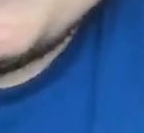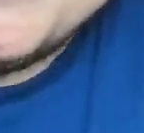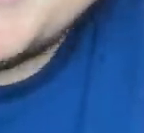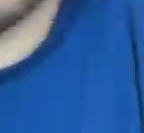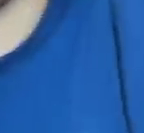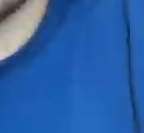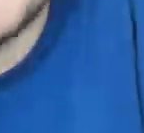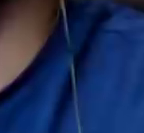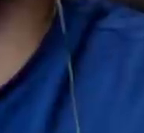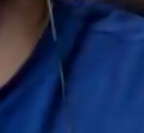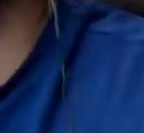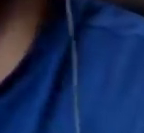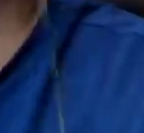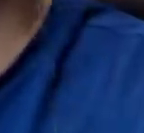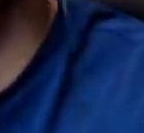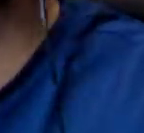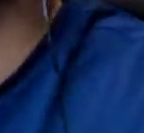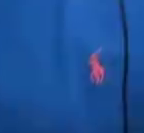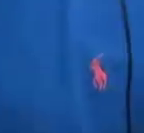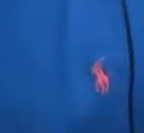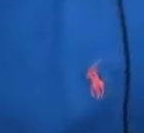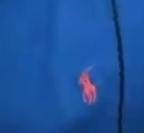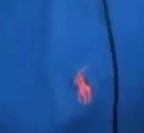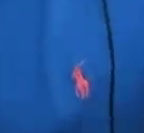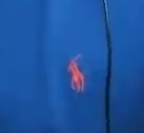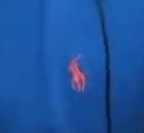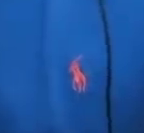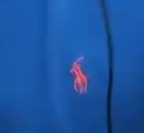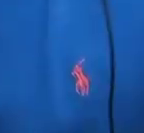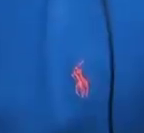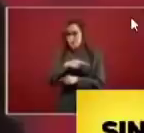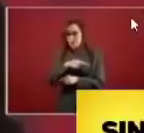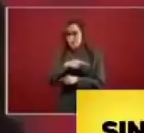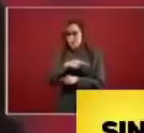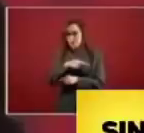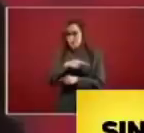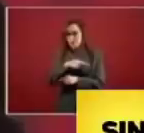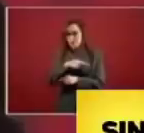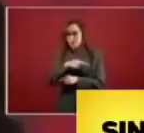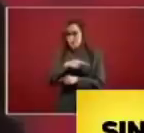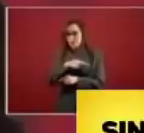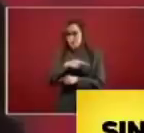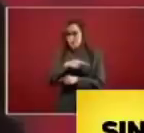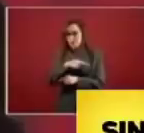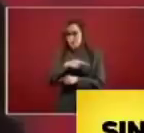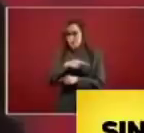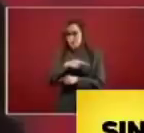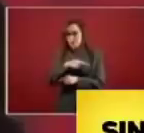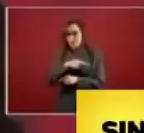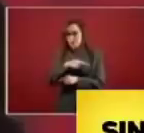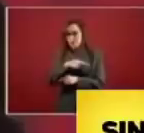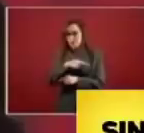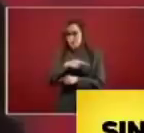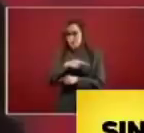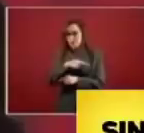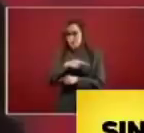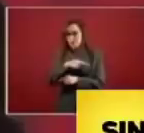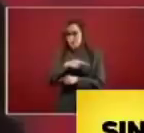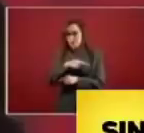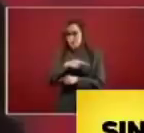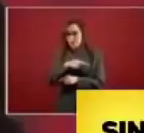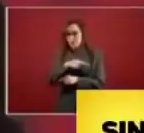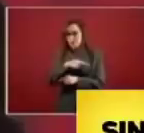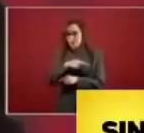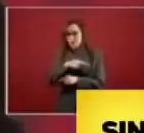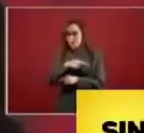ni estudió medicina ni sabe qué rayos es un virus ni cómo se desarrolla aquí le creerías más bueno señores esa es la respuesta